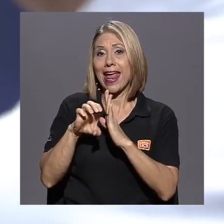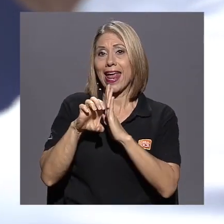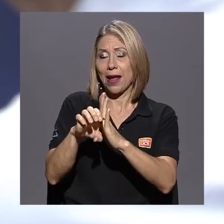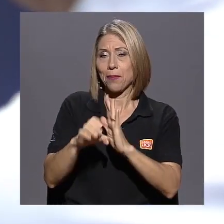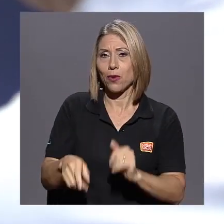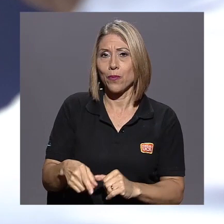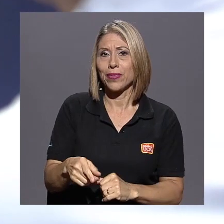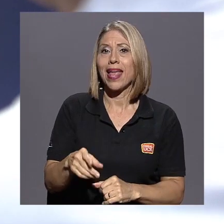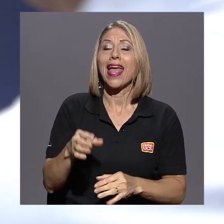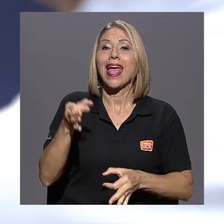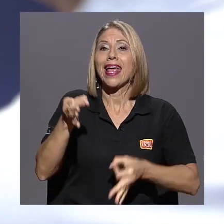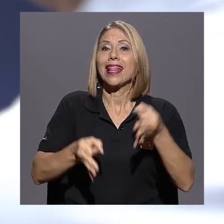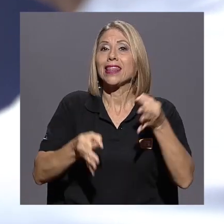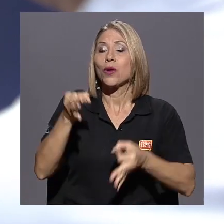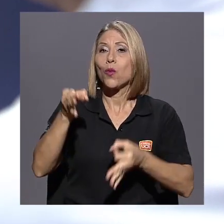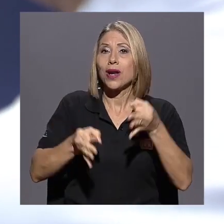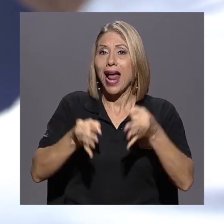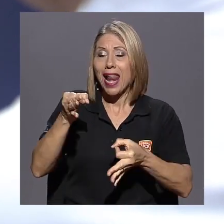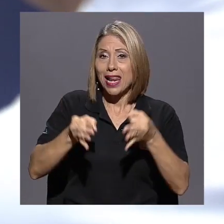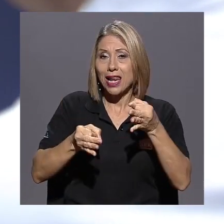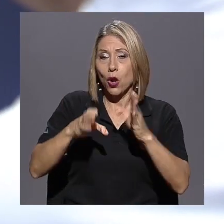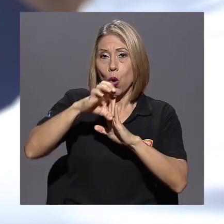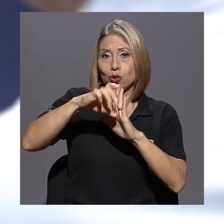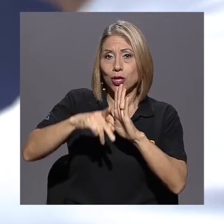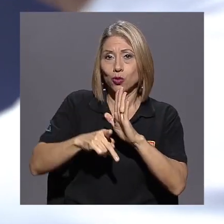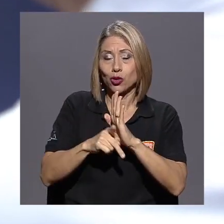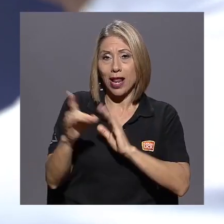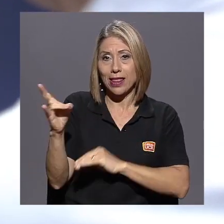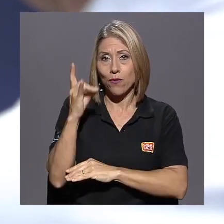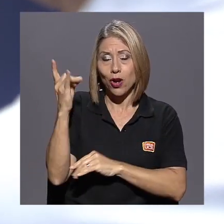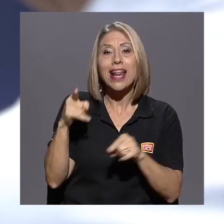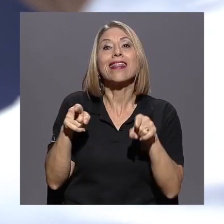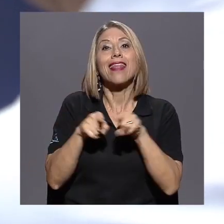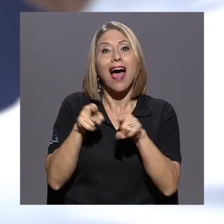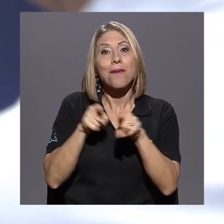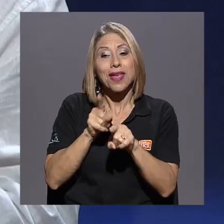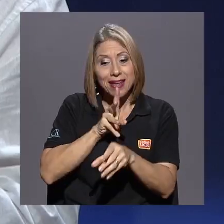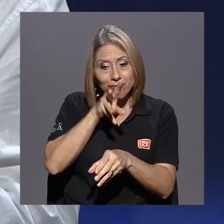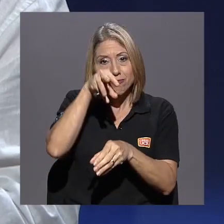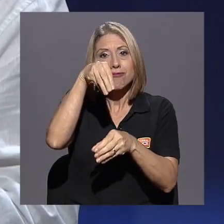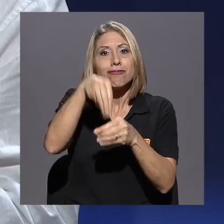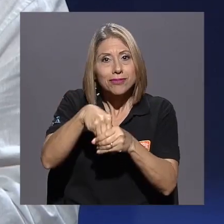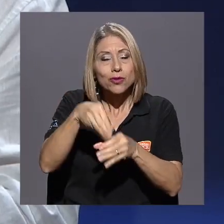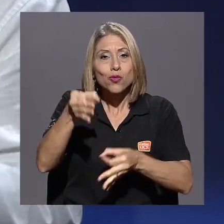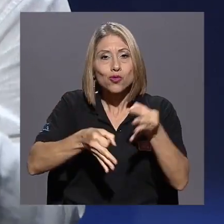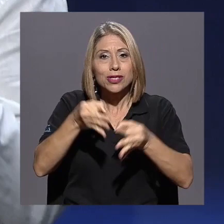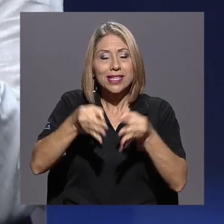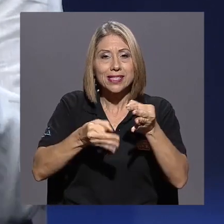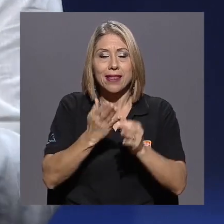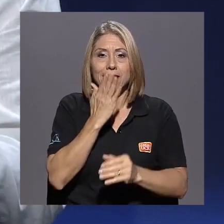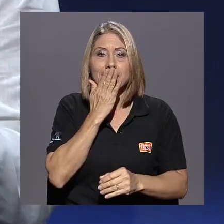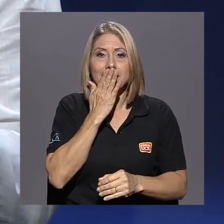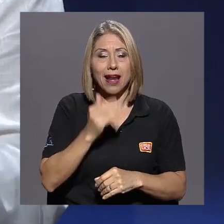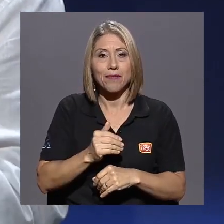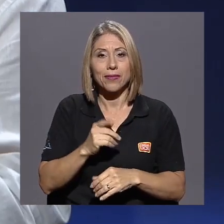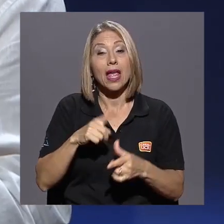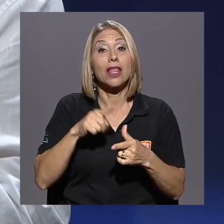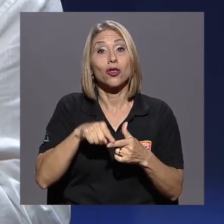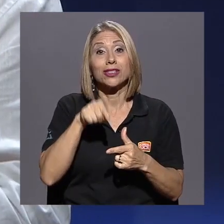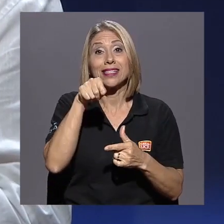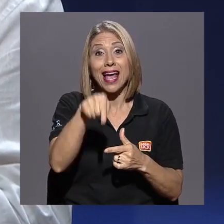en el tribunal constitucional de bolivia está representada también la justicia indígena entonces hay los